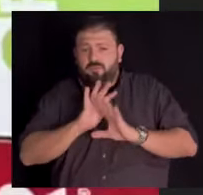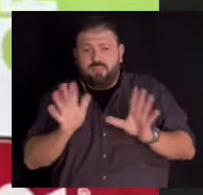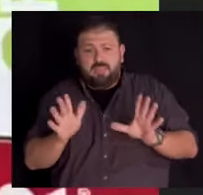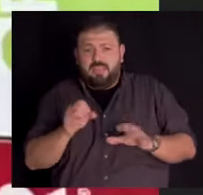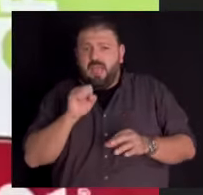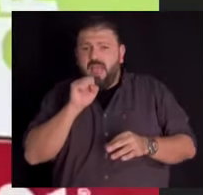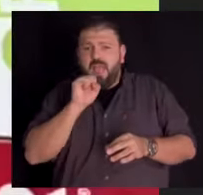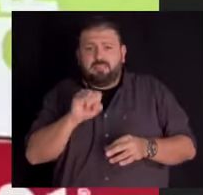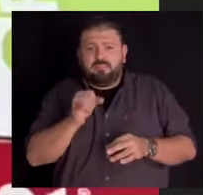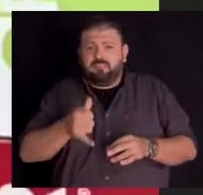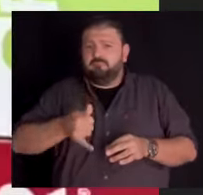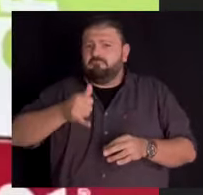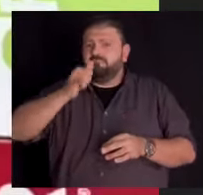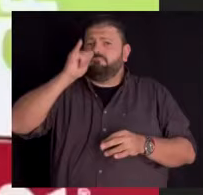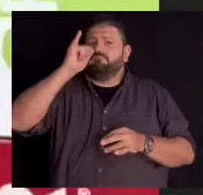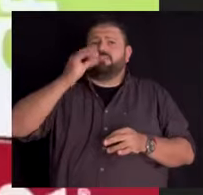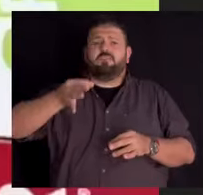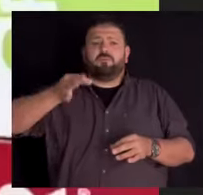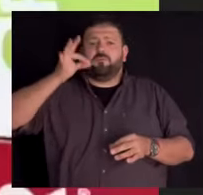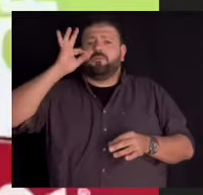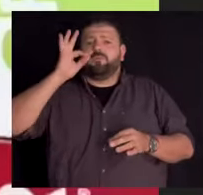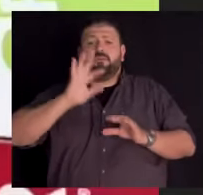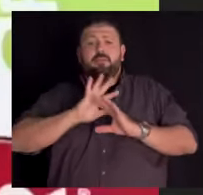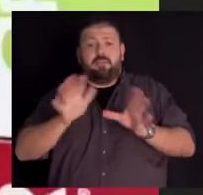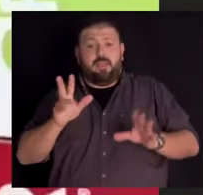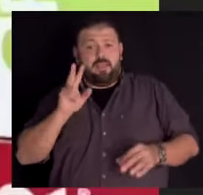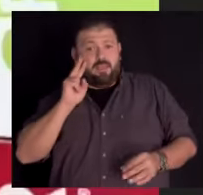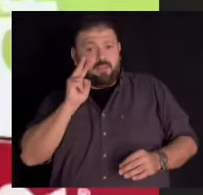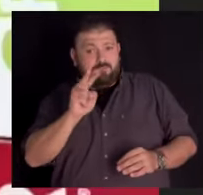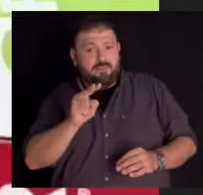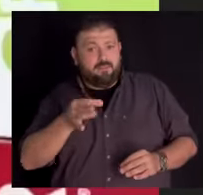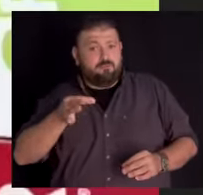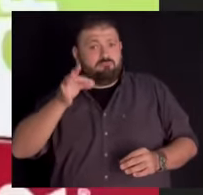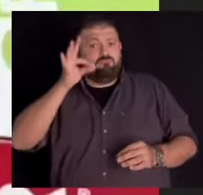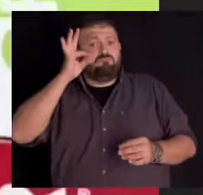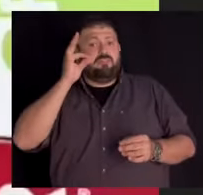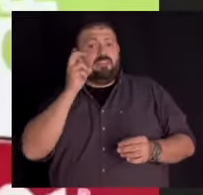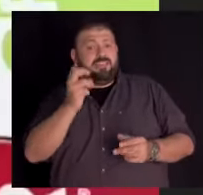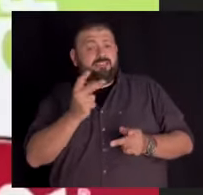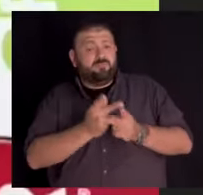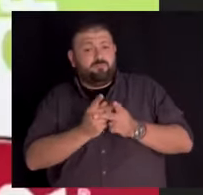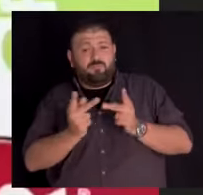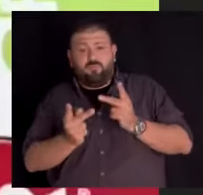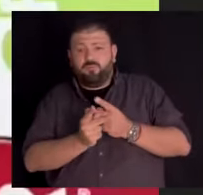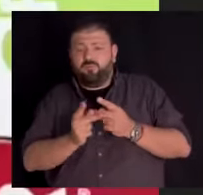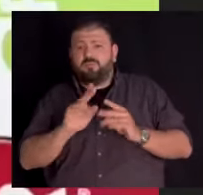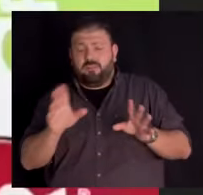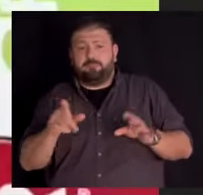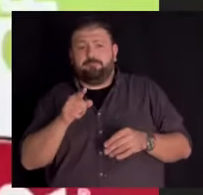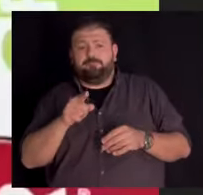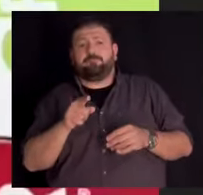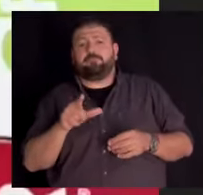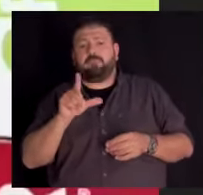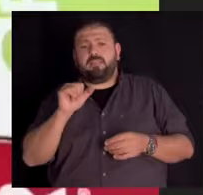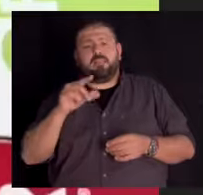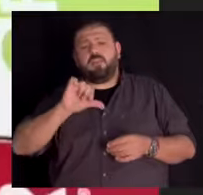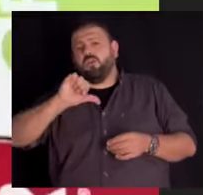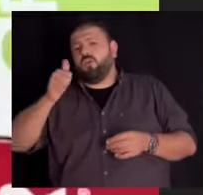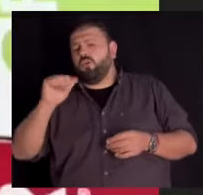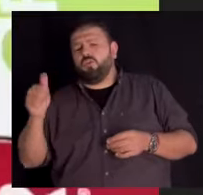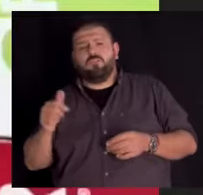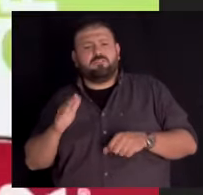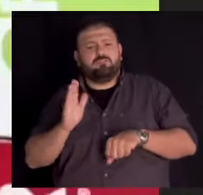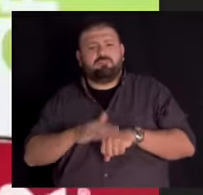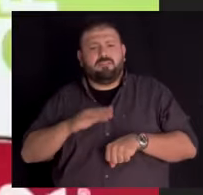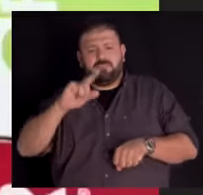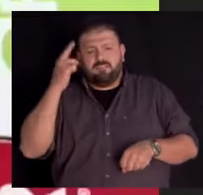Así se toma. Entonces, ya que vieron cómo se puede tomar los productos, lo demás es fácil. ¿Qué